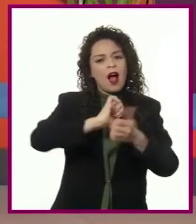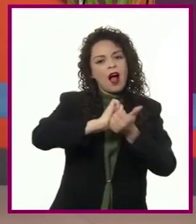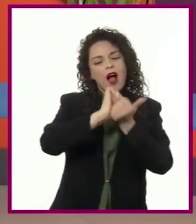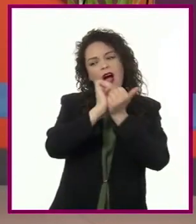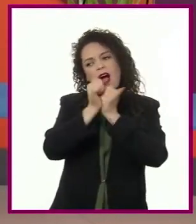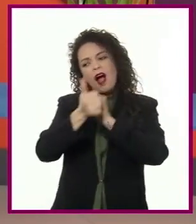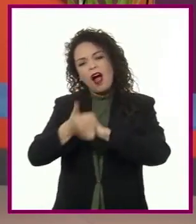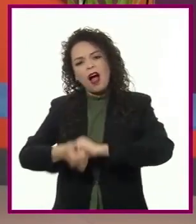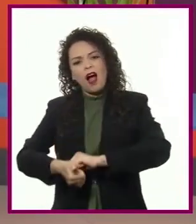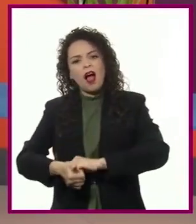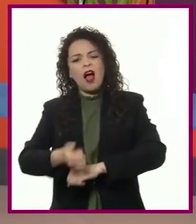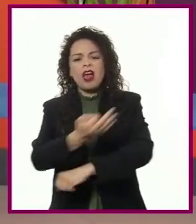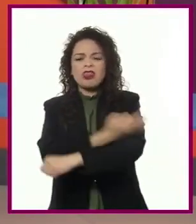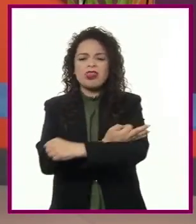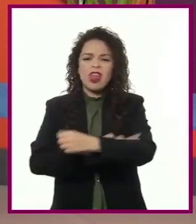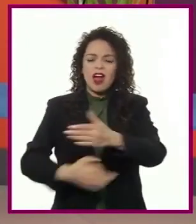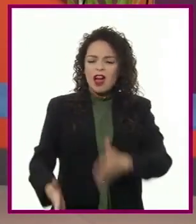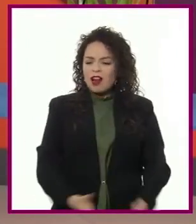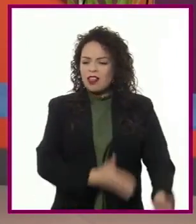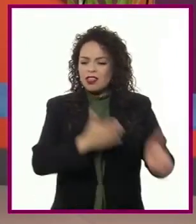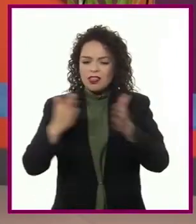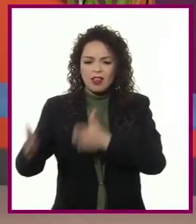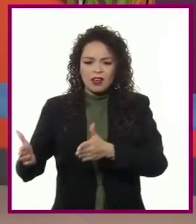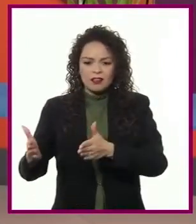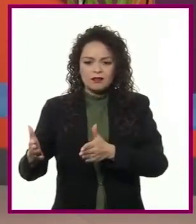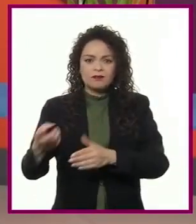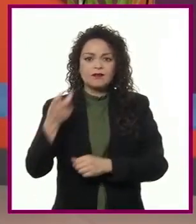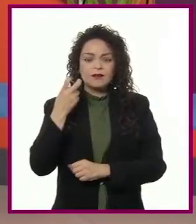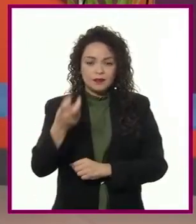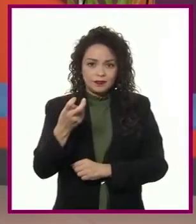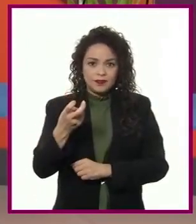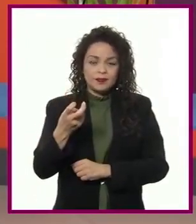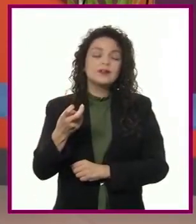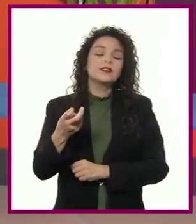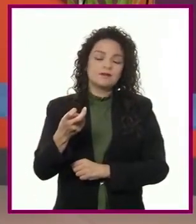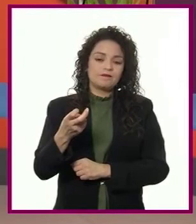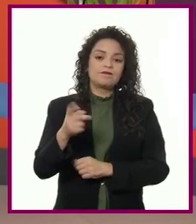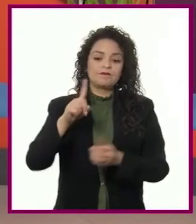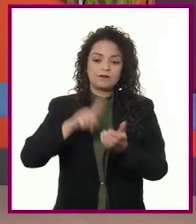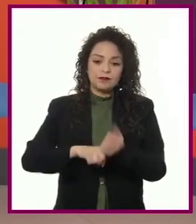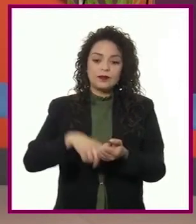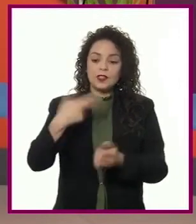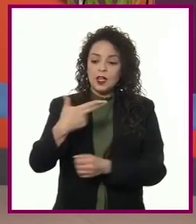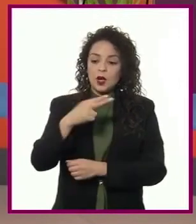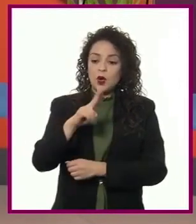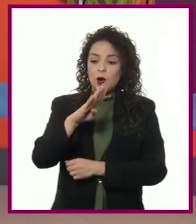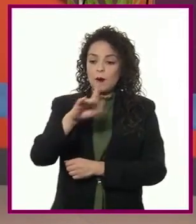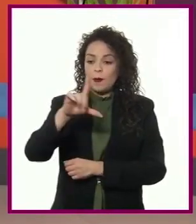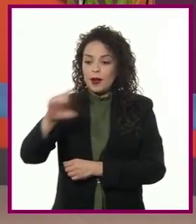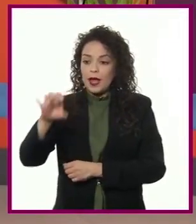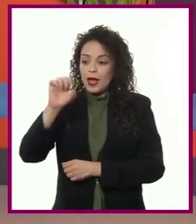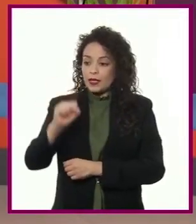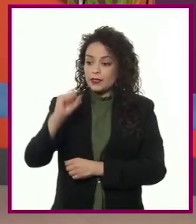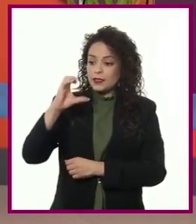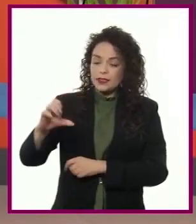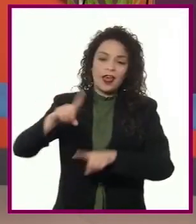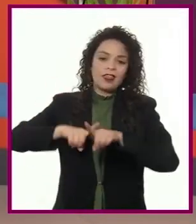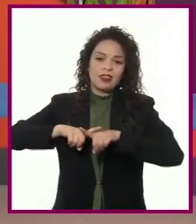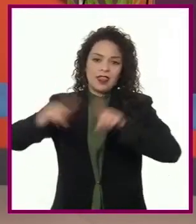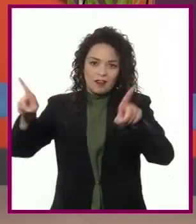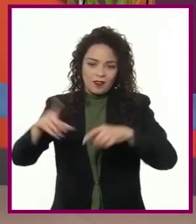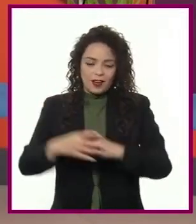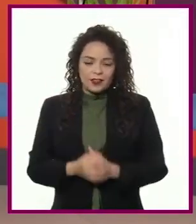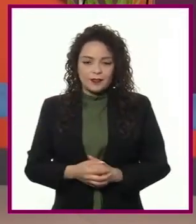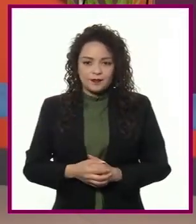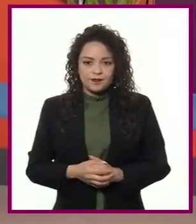de las mismas, que se encuentra más allá de la clasificación de Hubble SC. En las galaxias